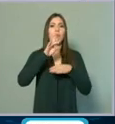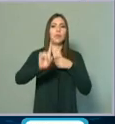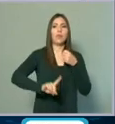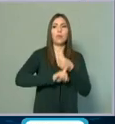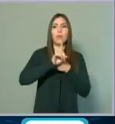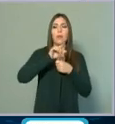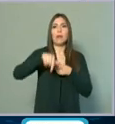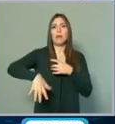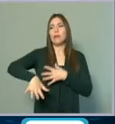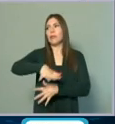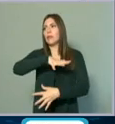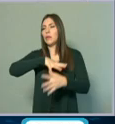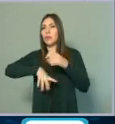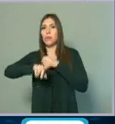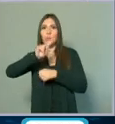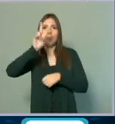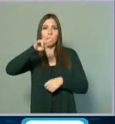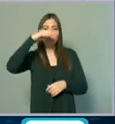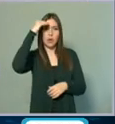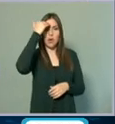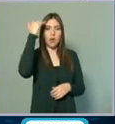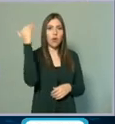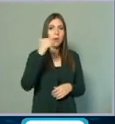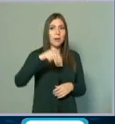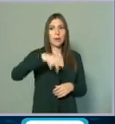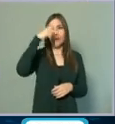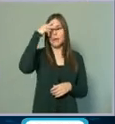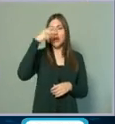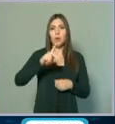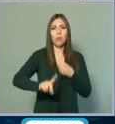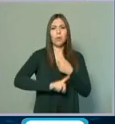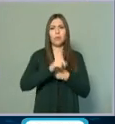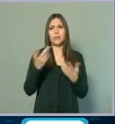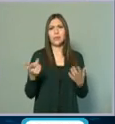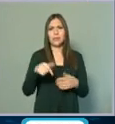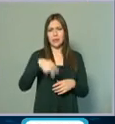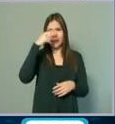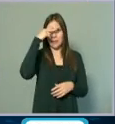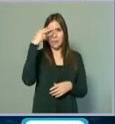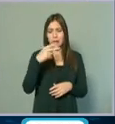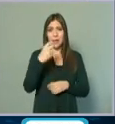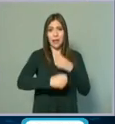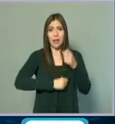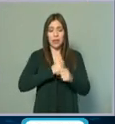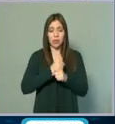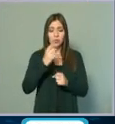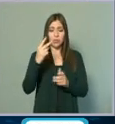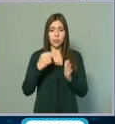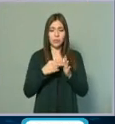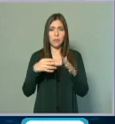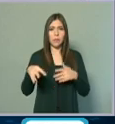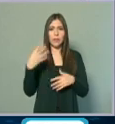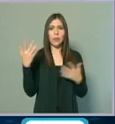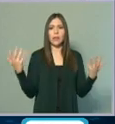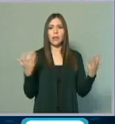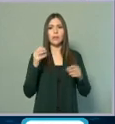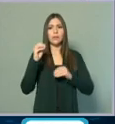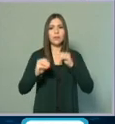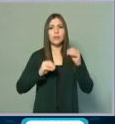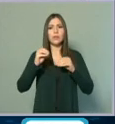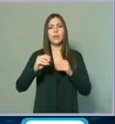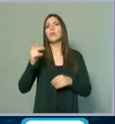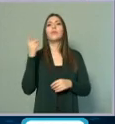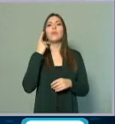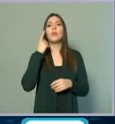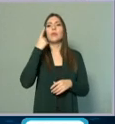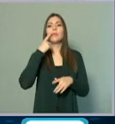y de esa amenaza a migrantes, cuando México se ha aplicado desde el 2014 a llevar a cabo una política migratoria y